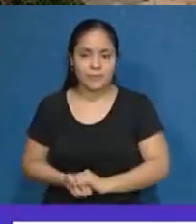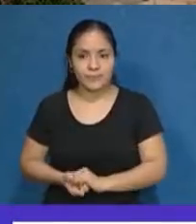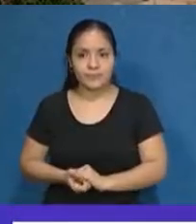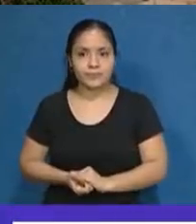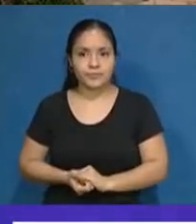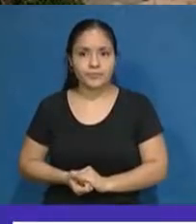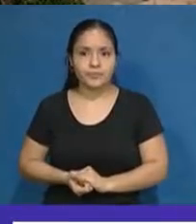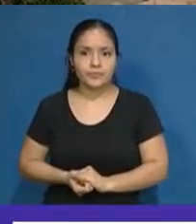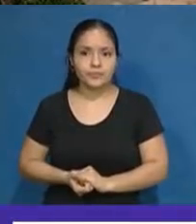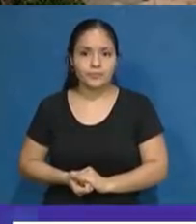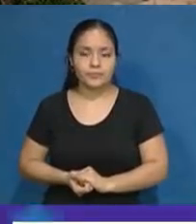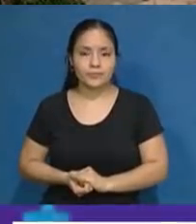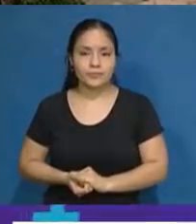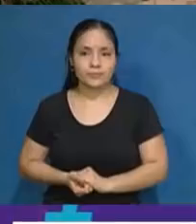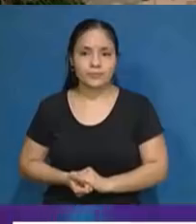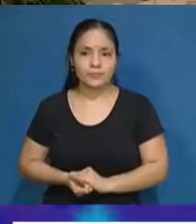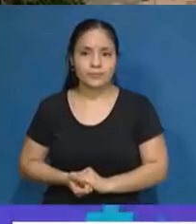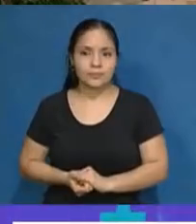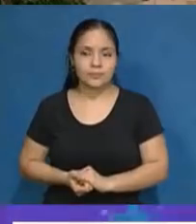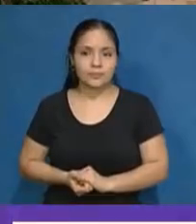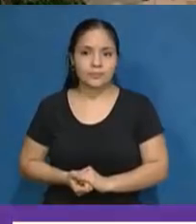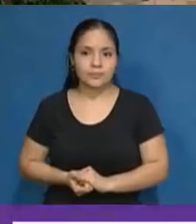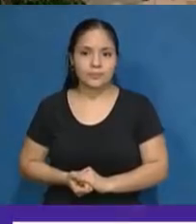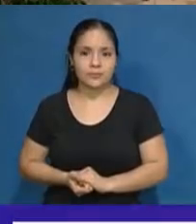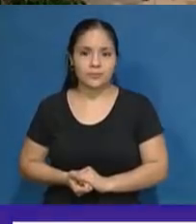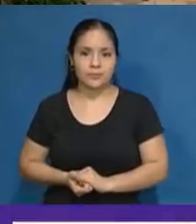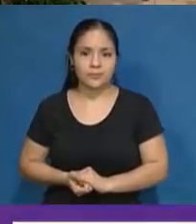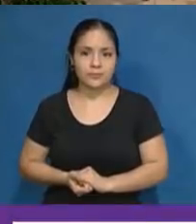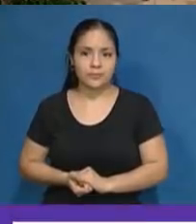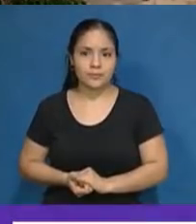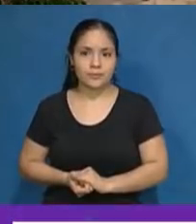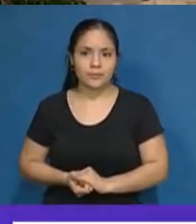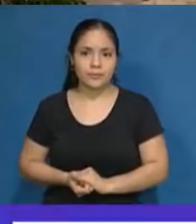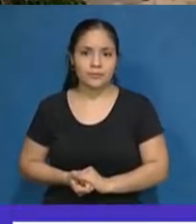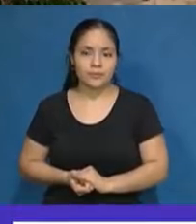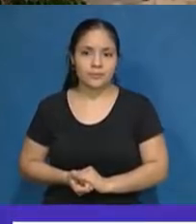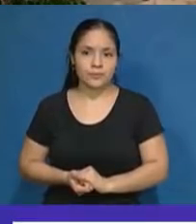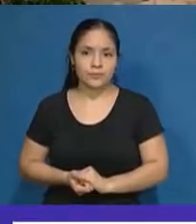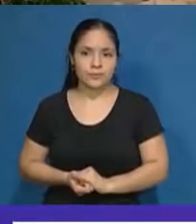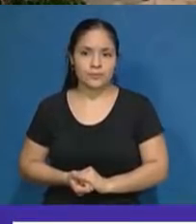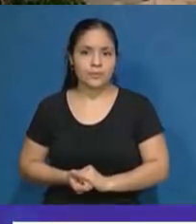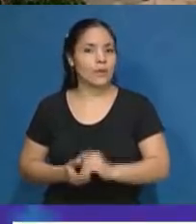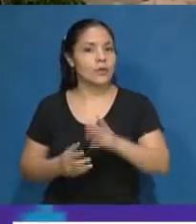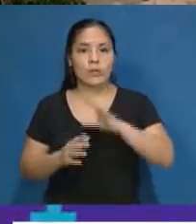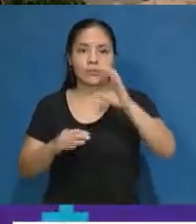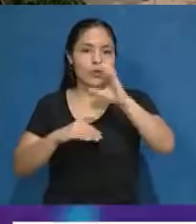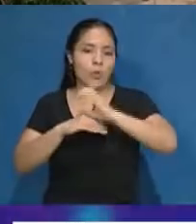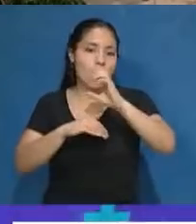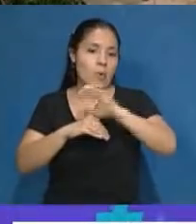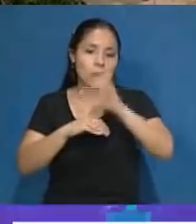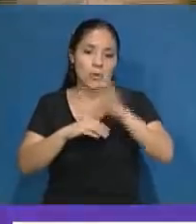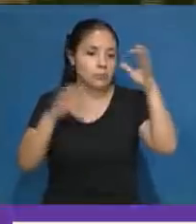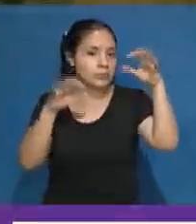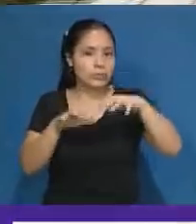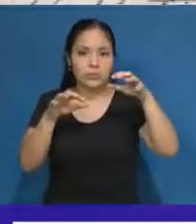que te decía Daniela, que es un sistema de baja presión afectando a todo lo que es la región de Cuyo.